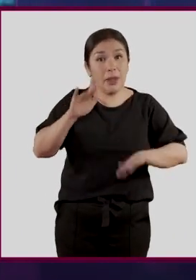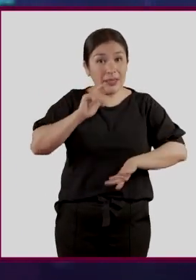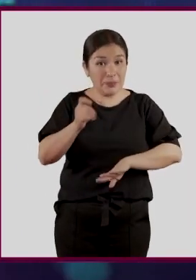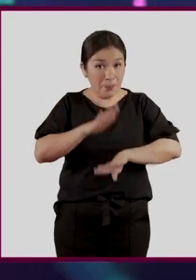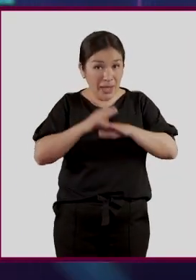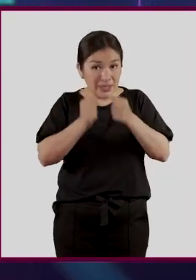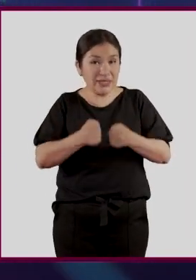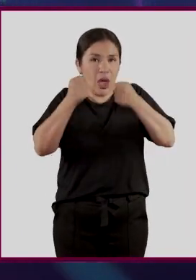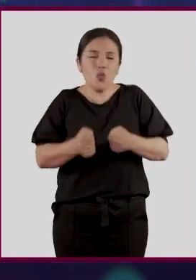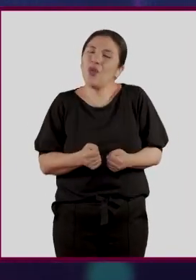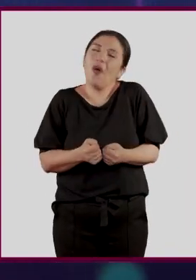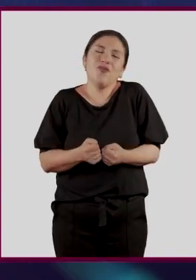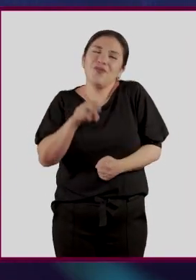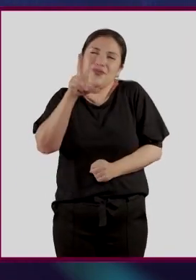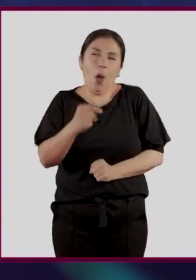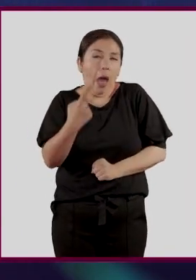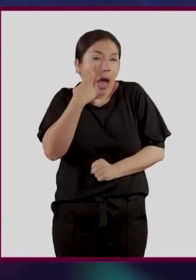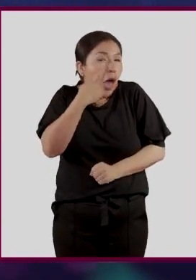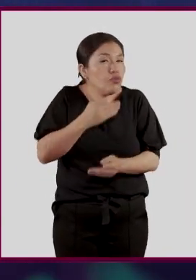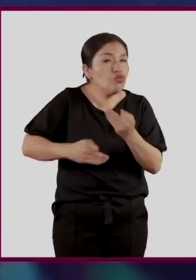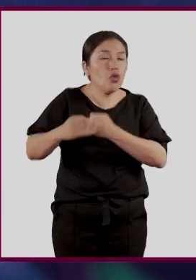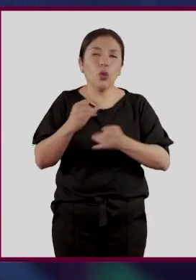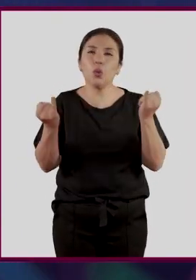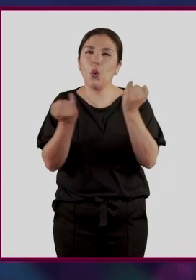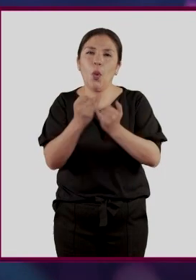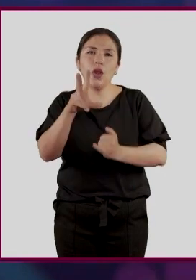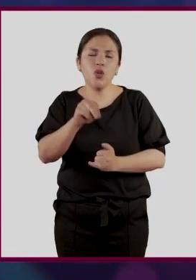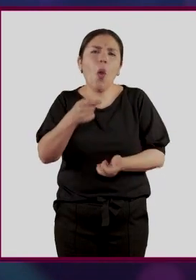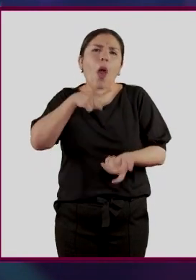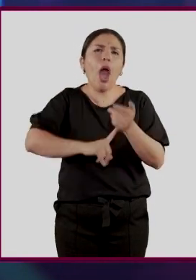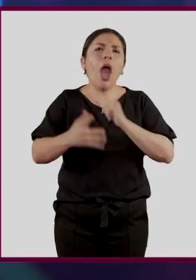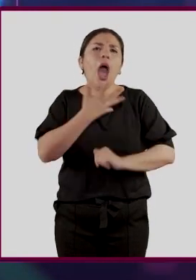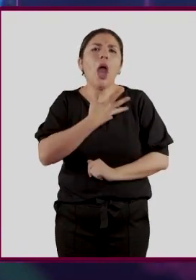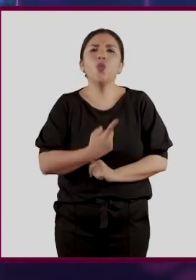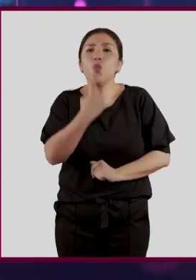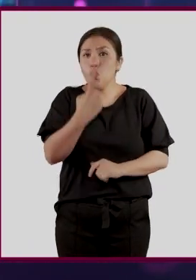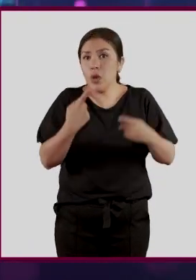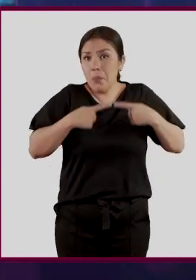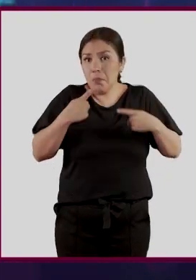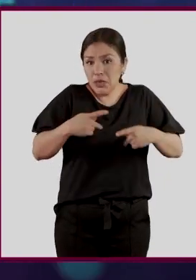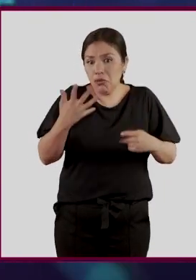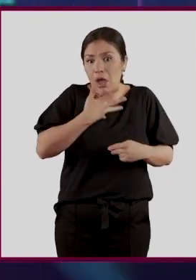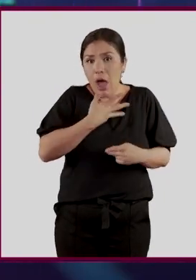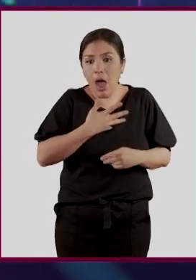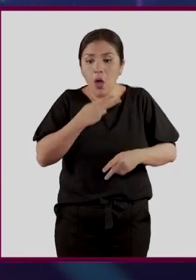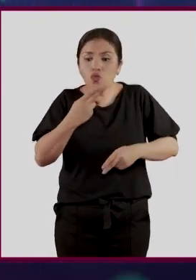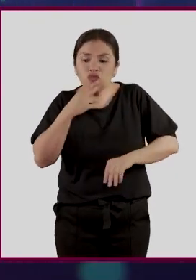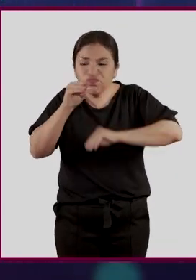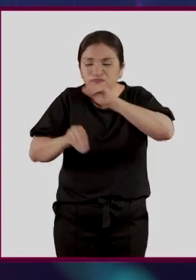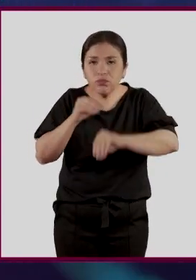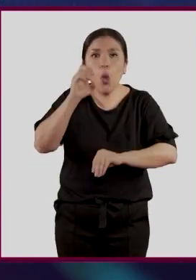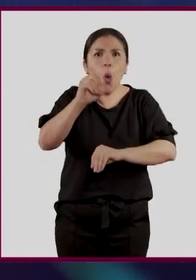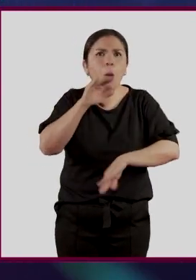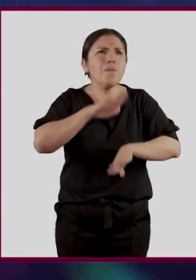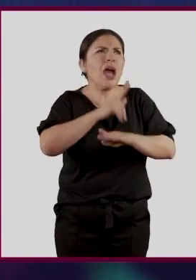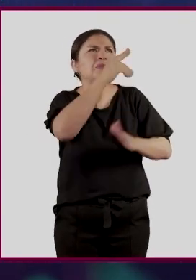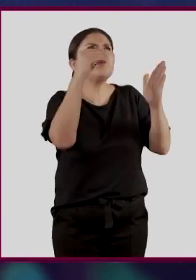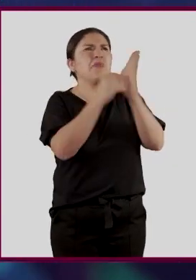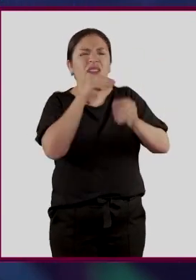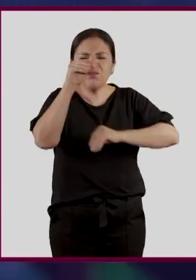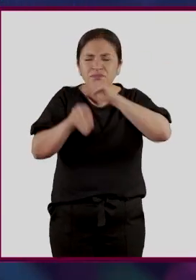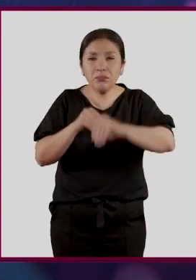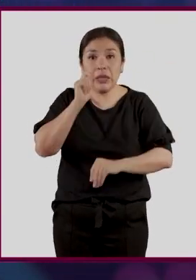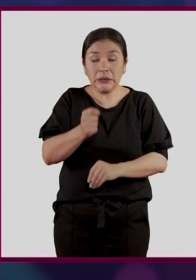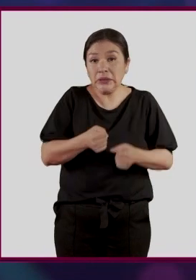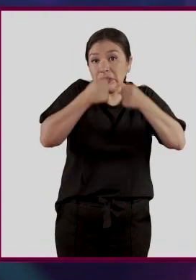seguros, no hay que generalizar esto. Podría ser que sea un sistema que solamente tiene un colaborador o puede tener miles de colaboradores y no por eso va a ser menos seguro o más seguro, no hay